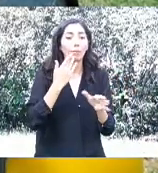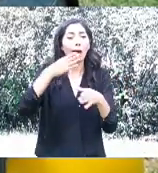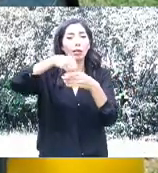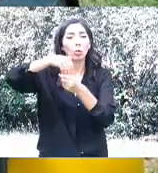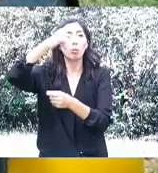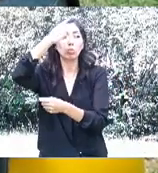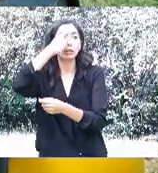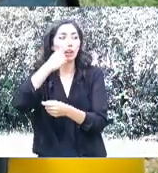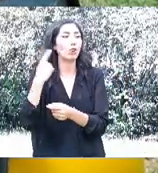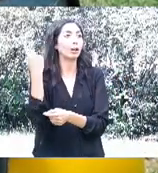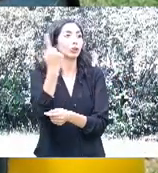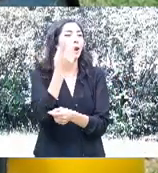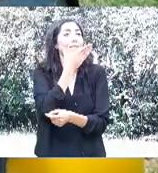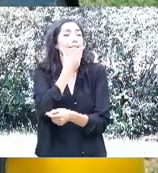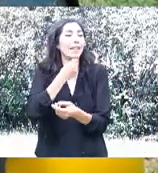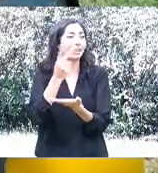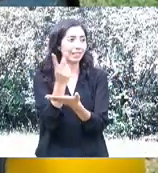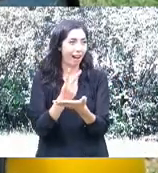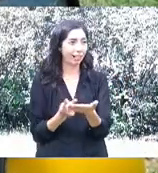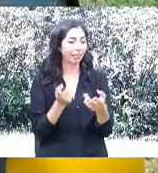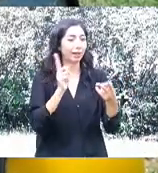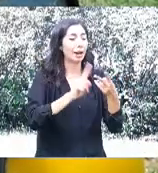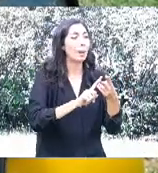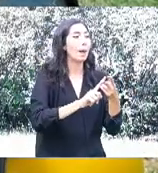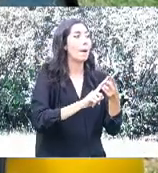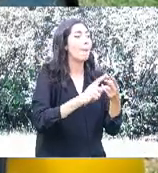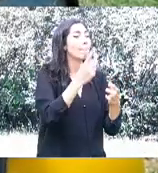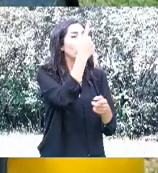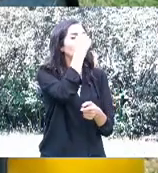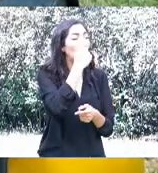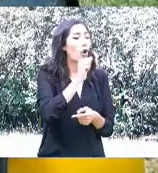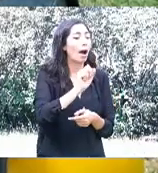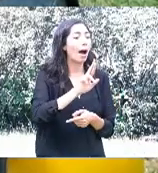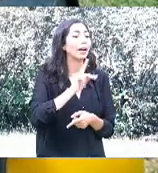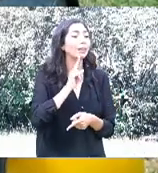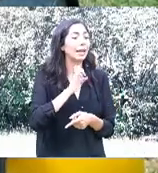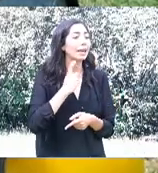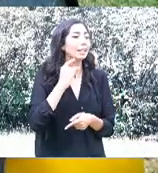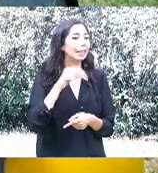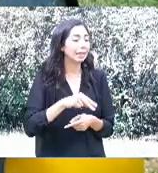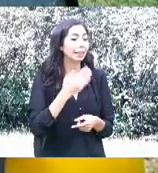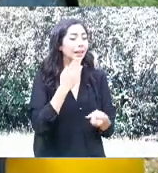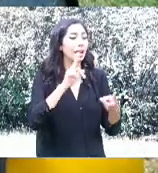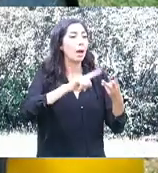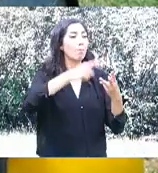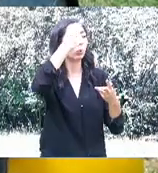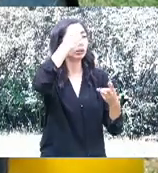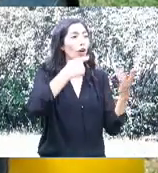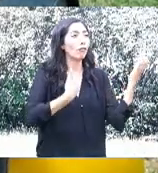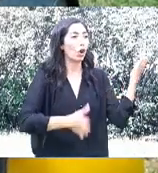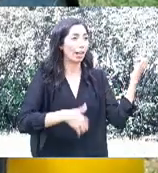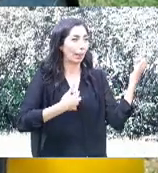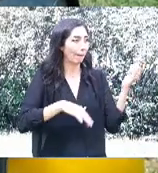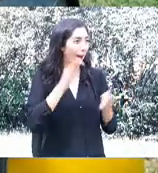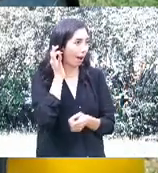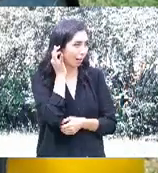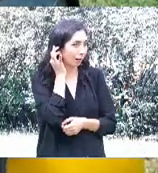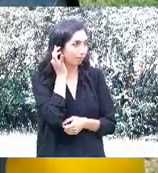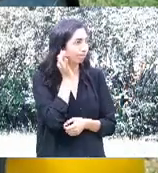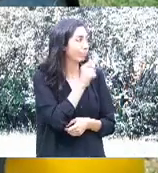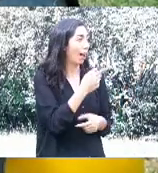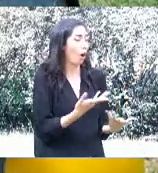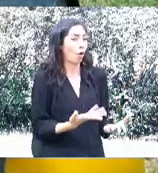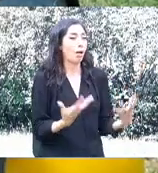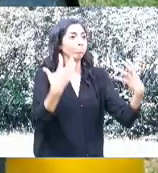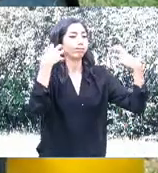Nacional de Villas artes en el Museo artequin y en el Museo Violeta Parra actualmente es la encargada de Educación